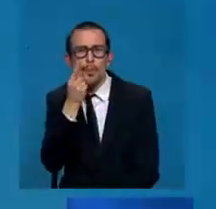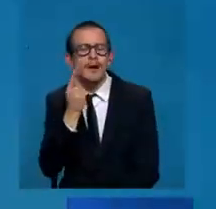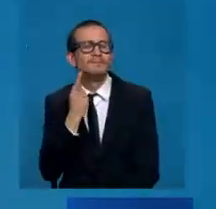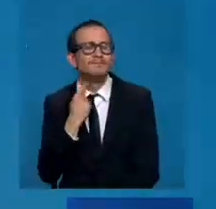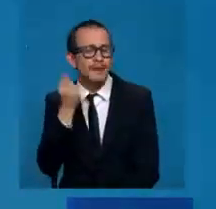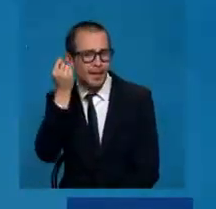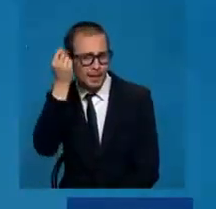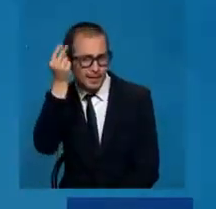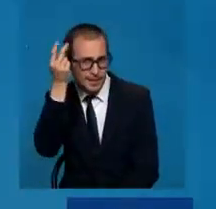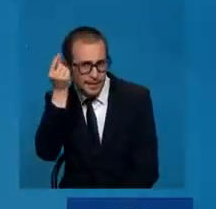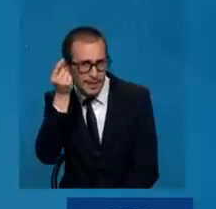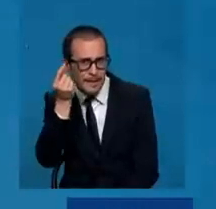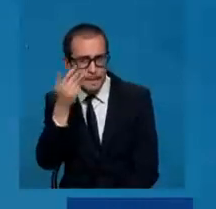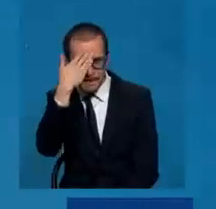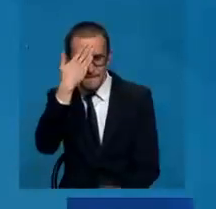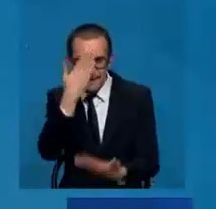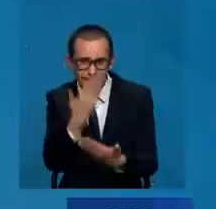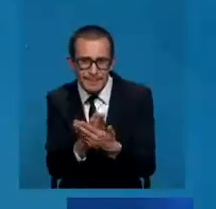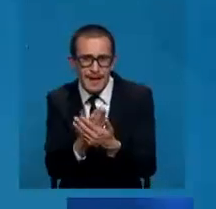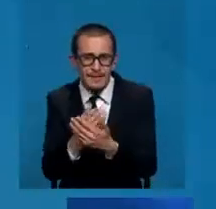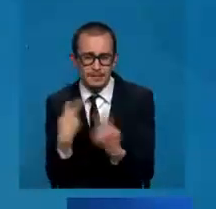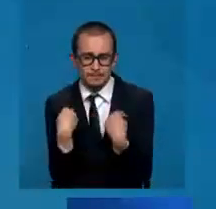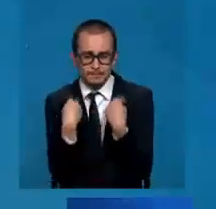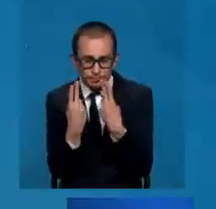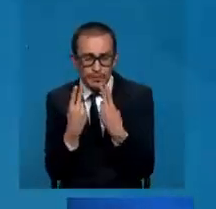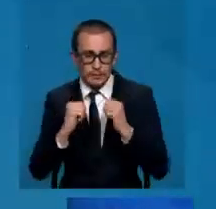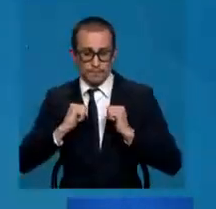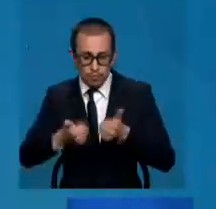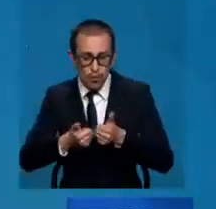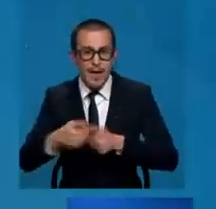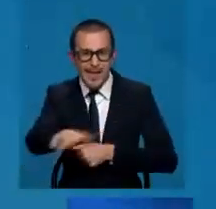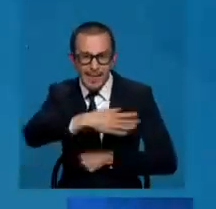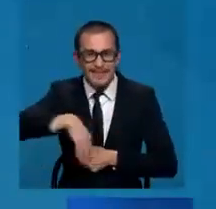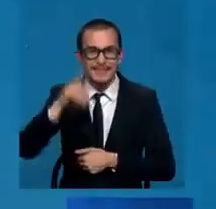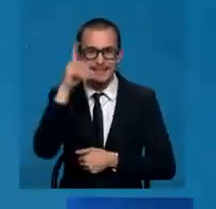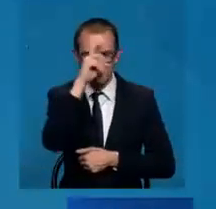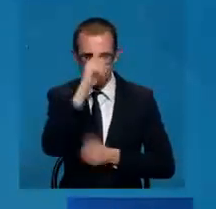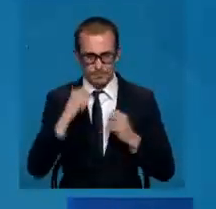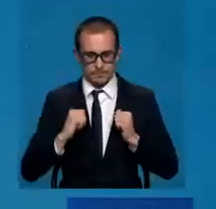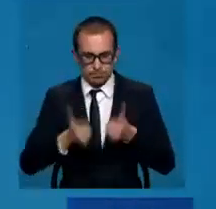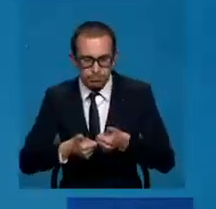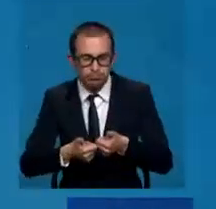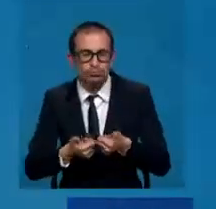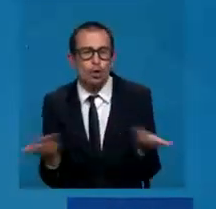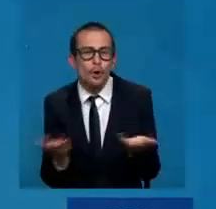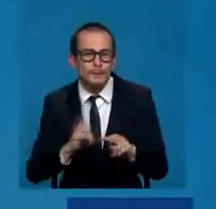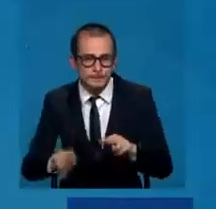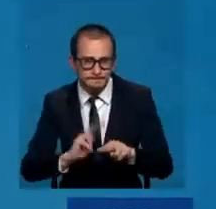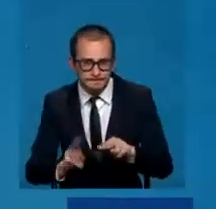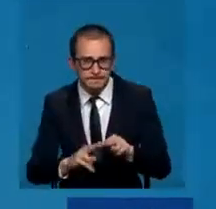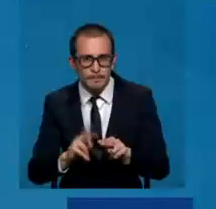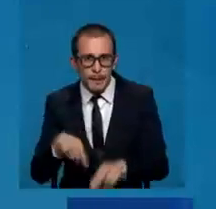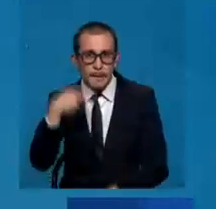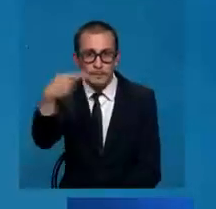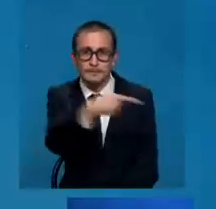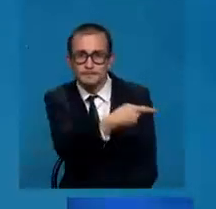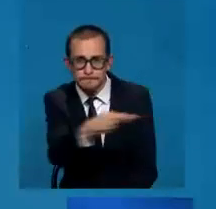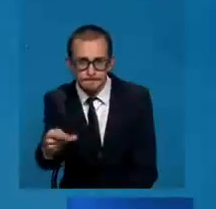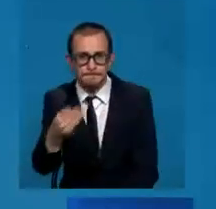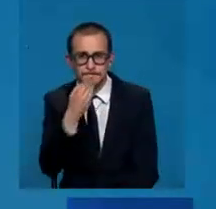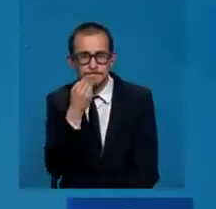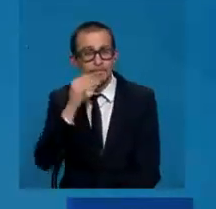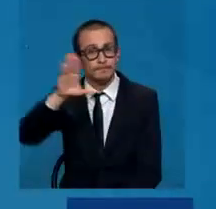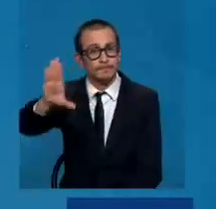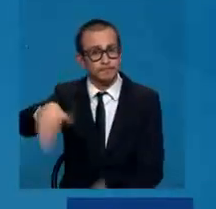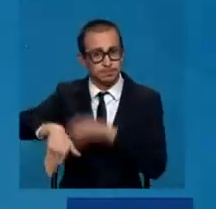propuestas para enfrentar y superar esta difícil situación. También, durante la próxima semana,